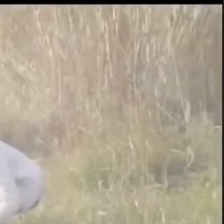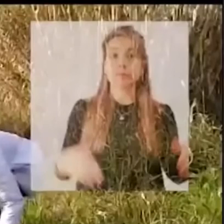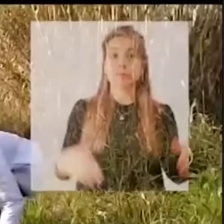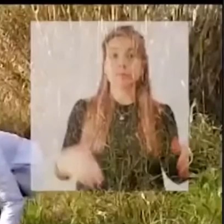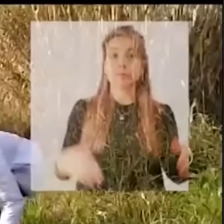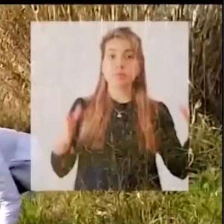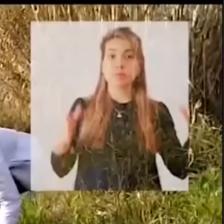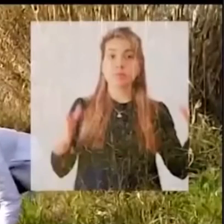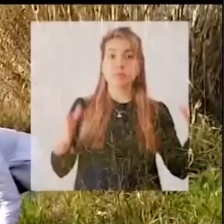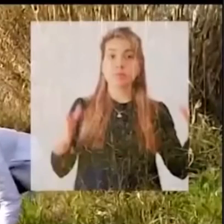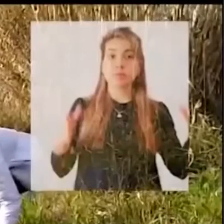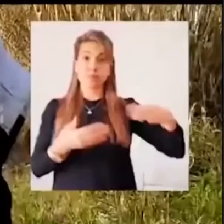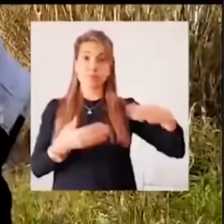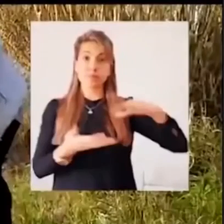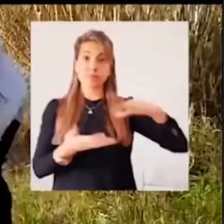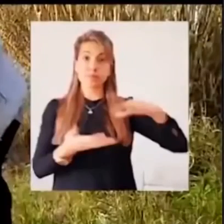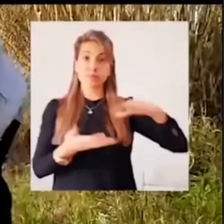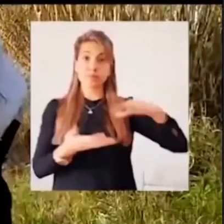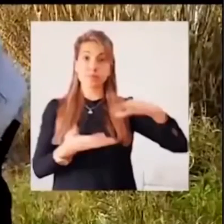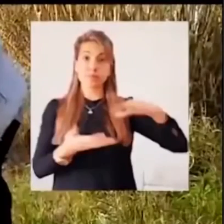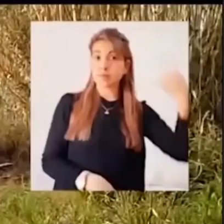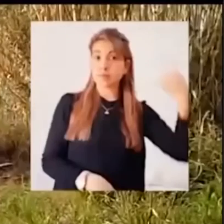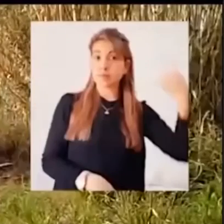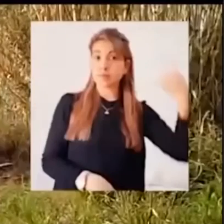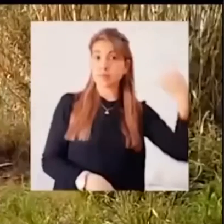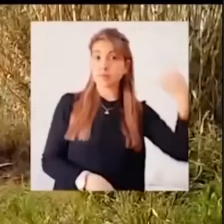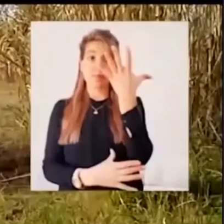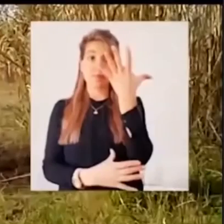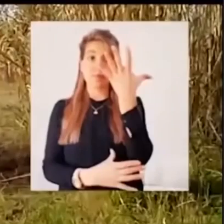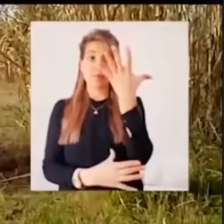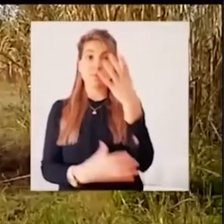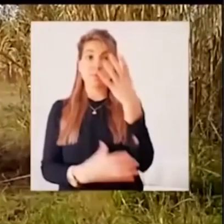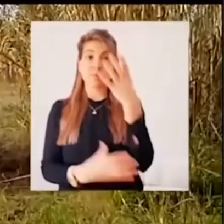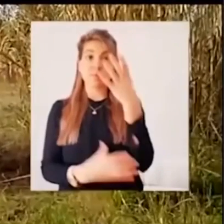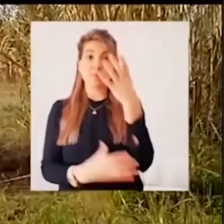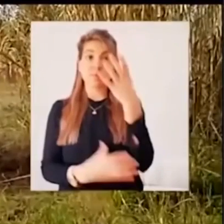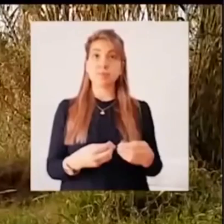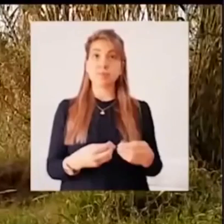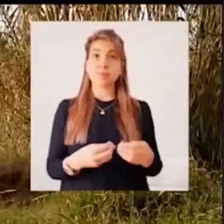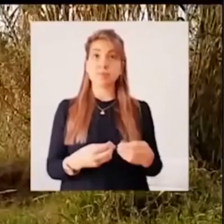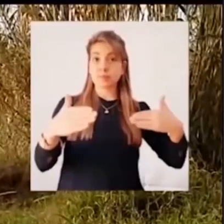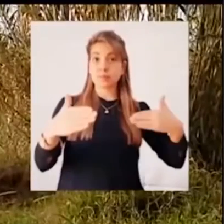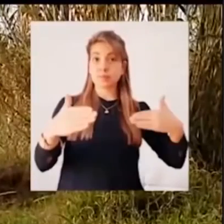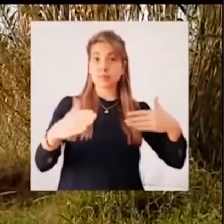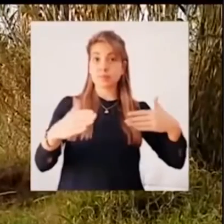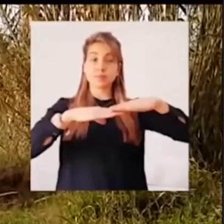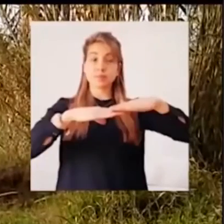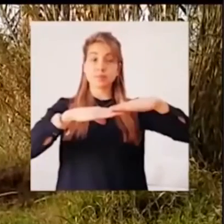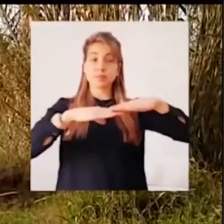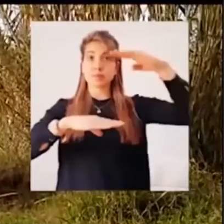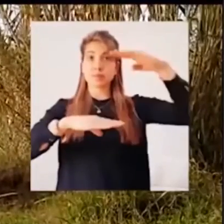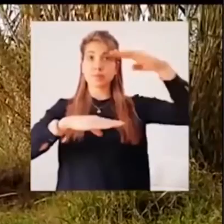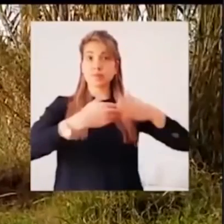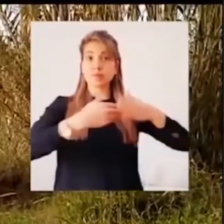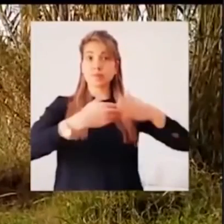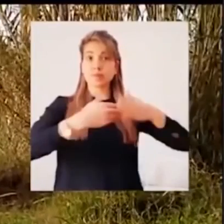un cantero elevado cuyo ancho final será aproximadamente 100 centímetros. Para poder hacerlo